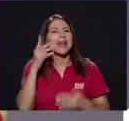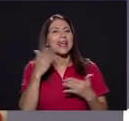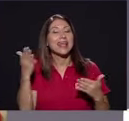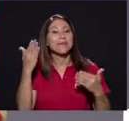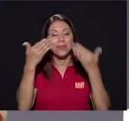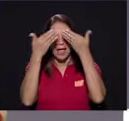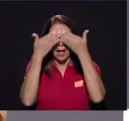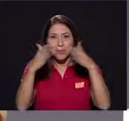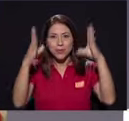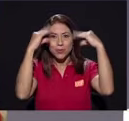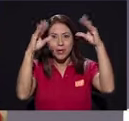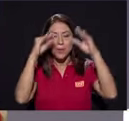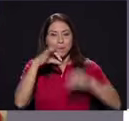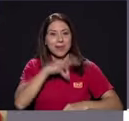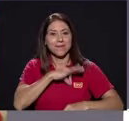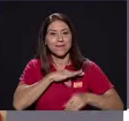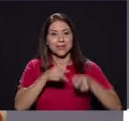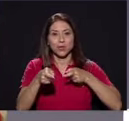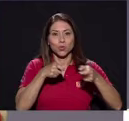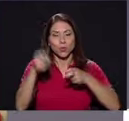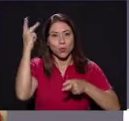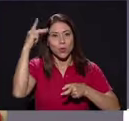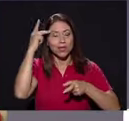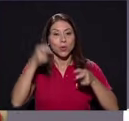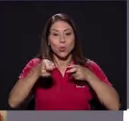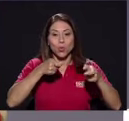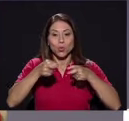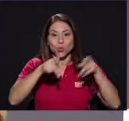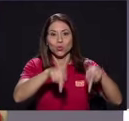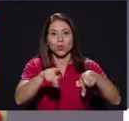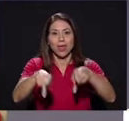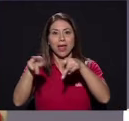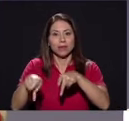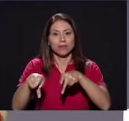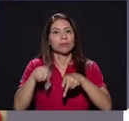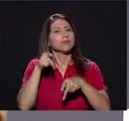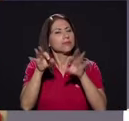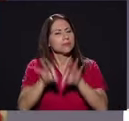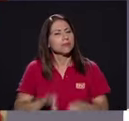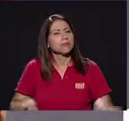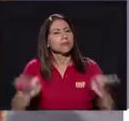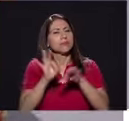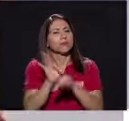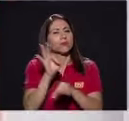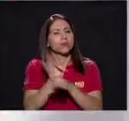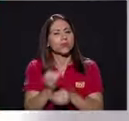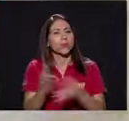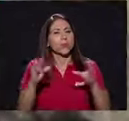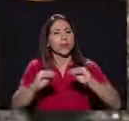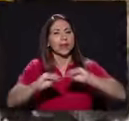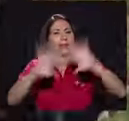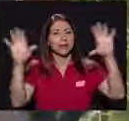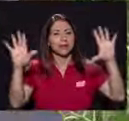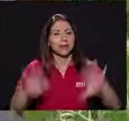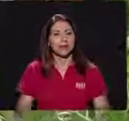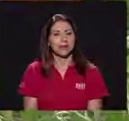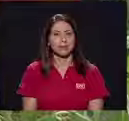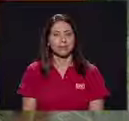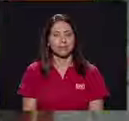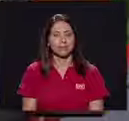beneficia el control político y el control ciudadano. Este es un elemento clave en la función pública transparente.